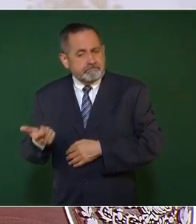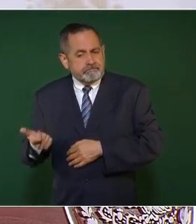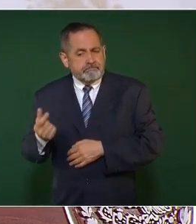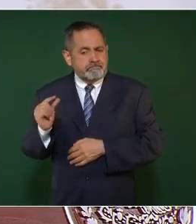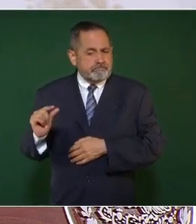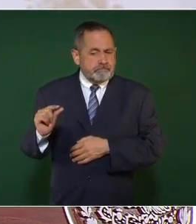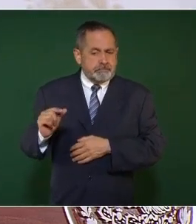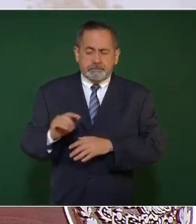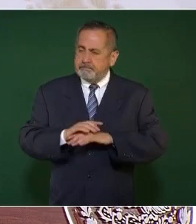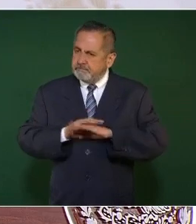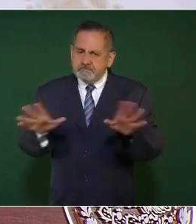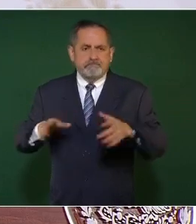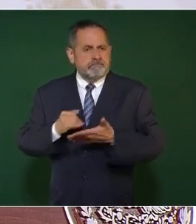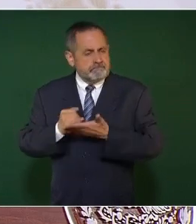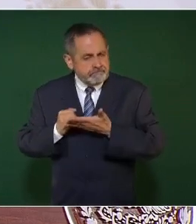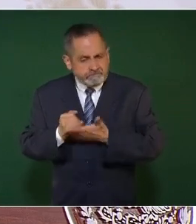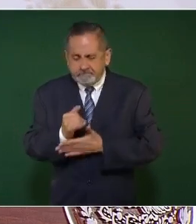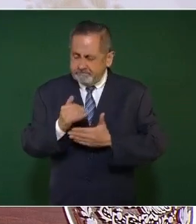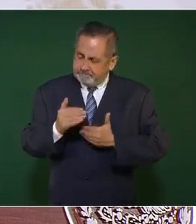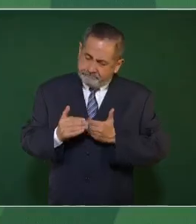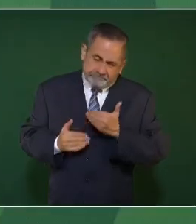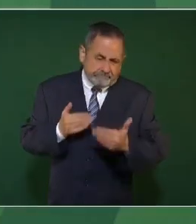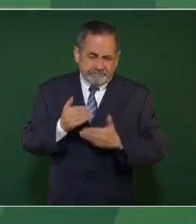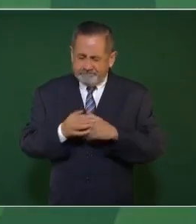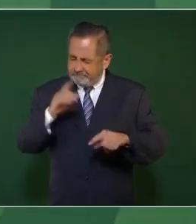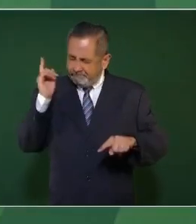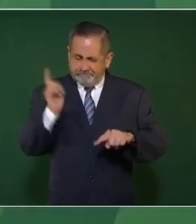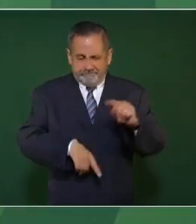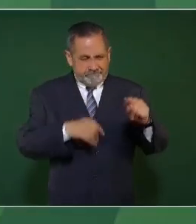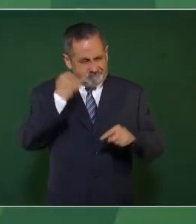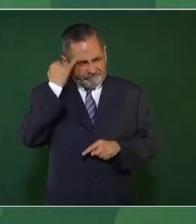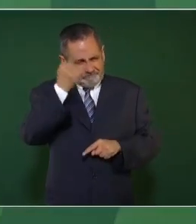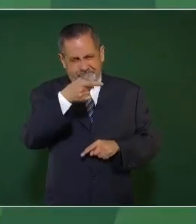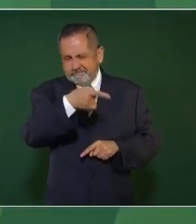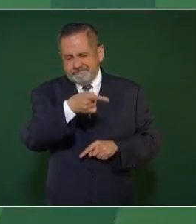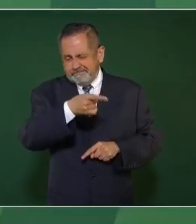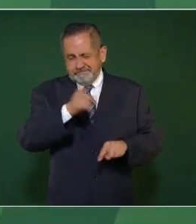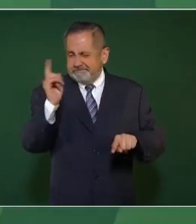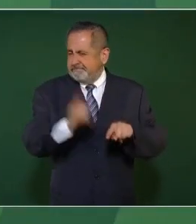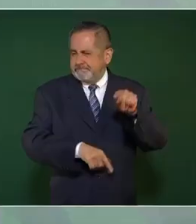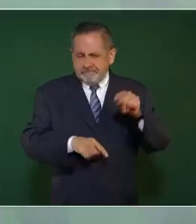Nosotros empezamos a quitar ese mito,